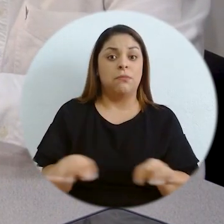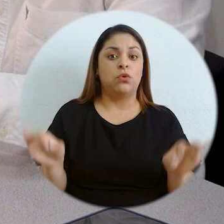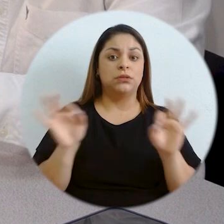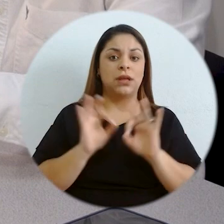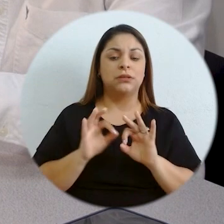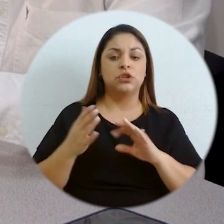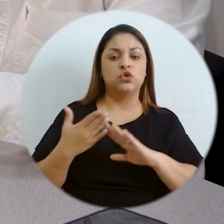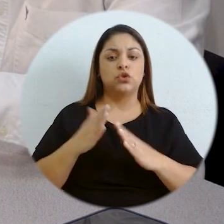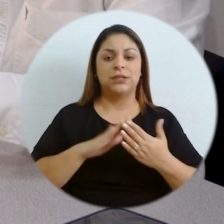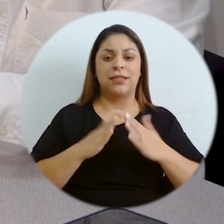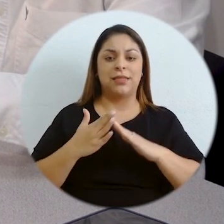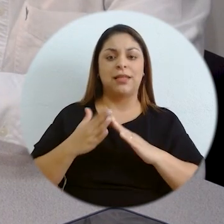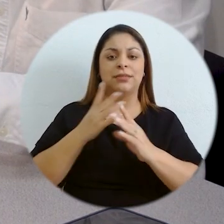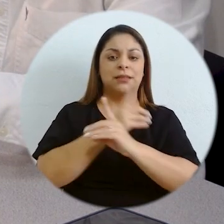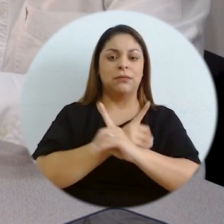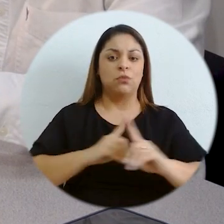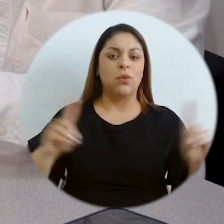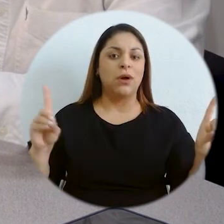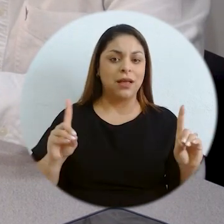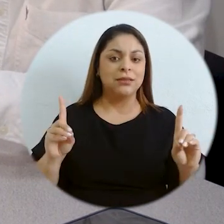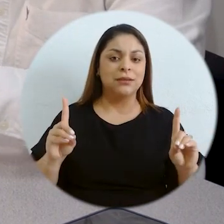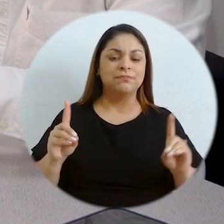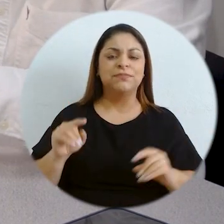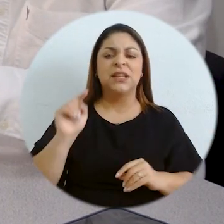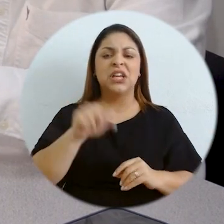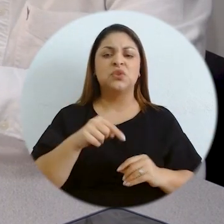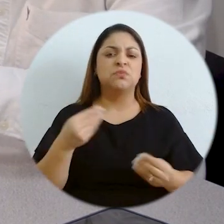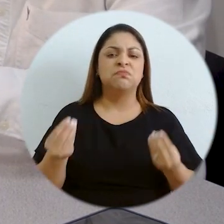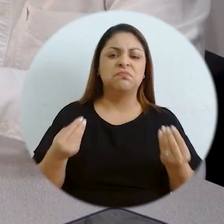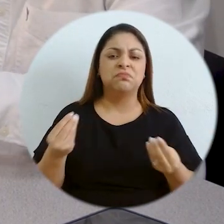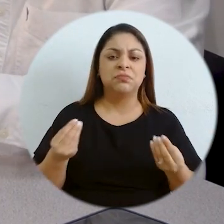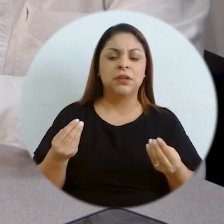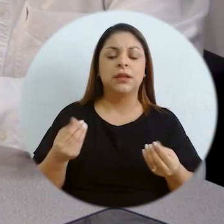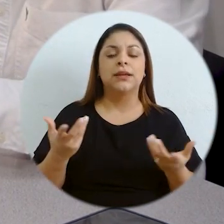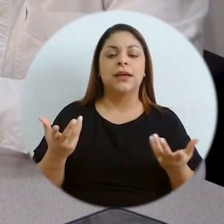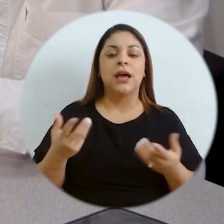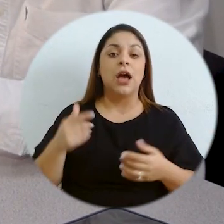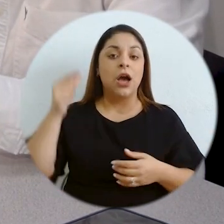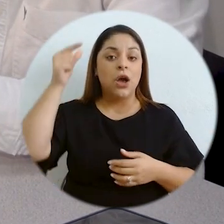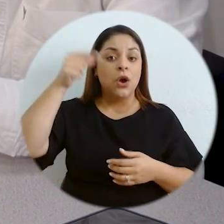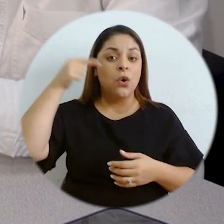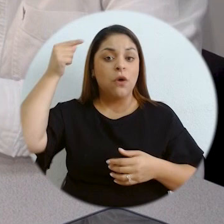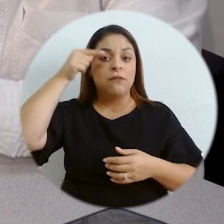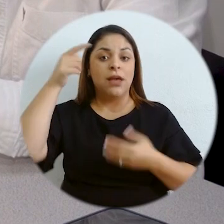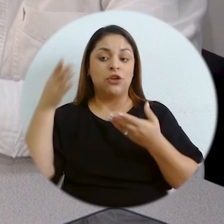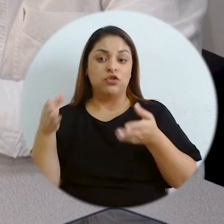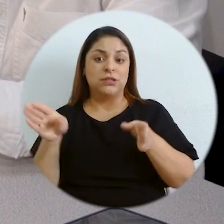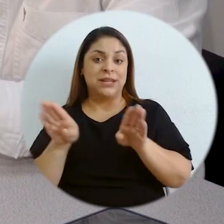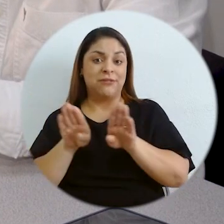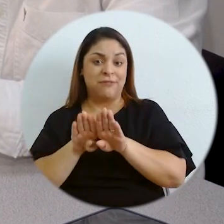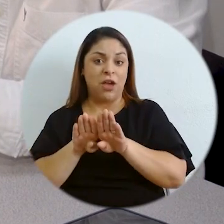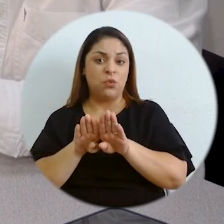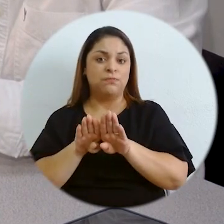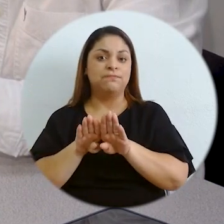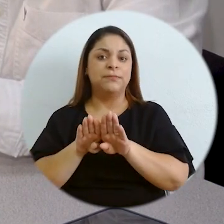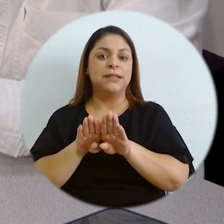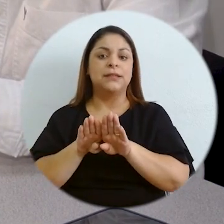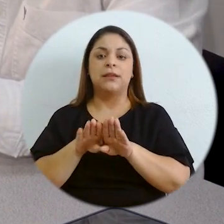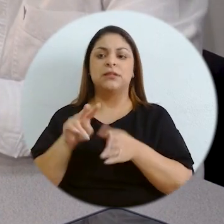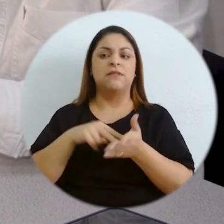cada vez es más importante en las sociedades democráticas y lo que está haciendo es que gobiernos cerrados, lo que veníamos